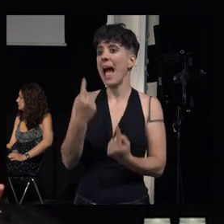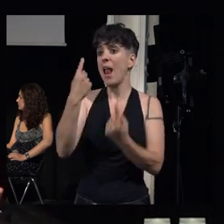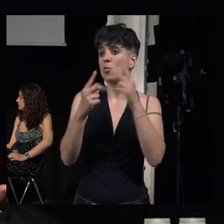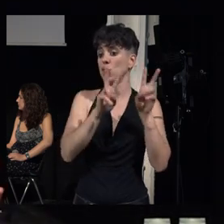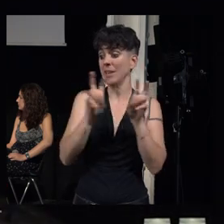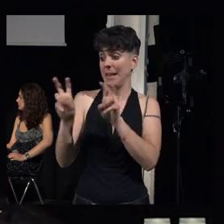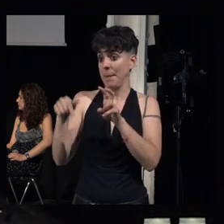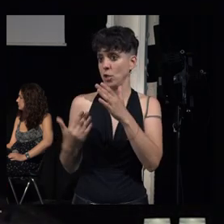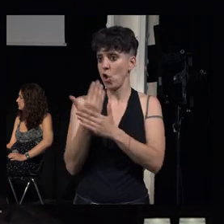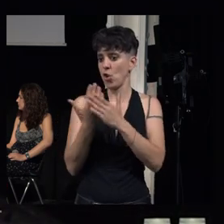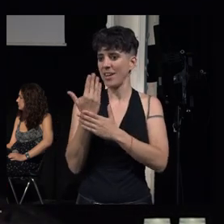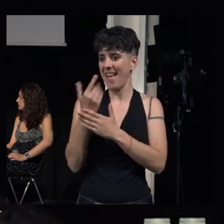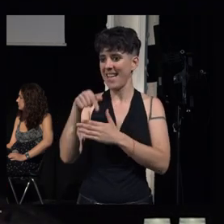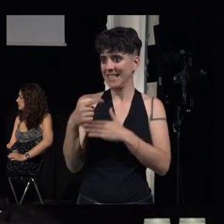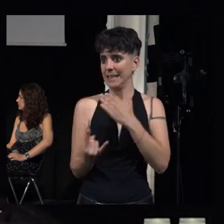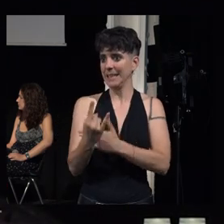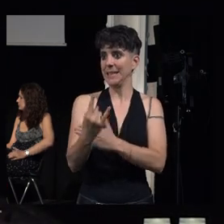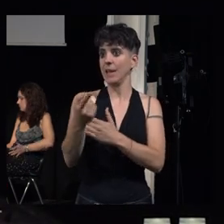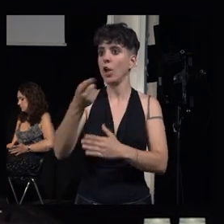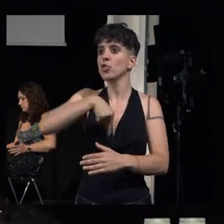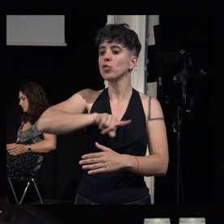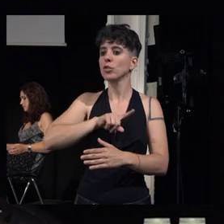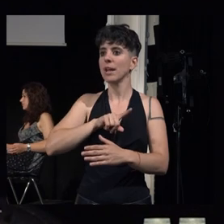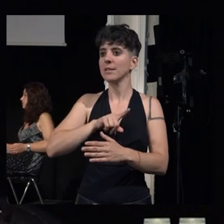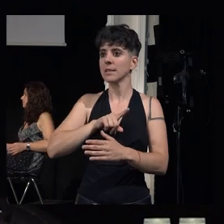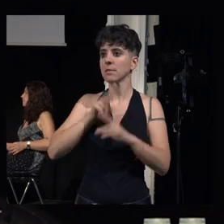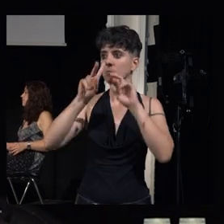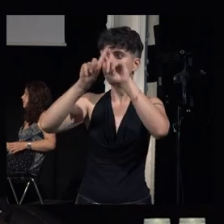están planteando aquí también nos las hemos planteado nosotras